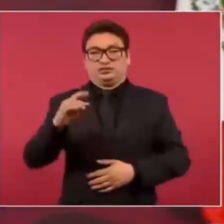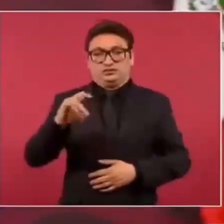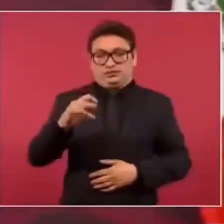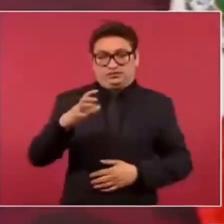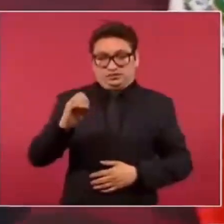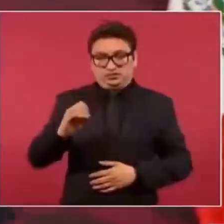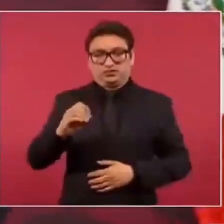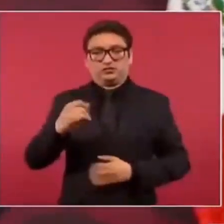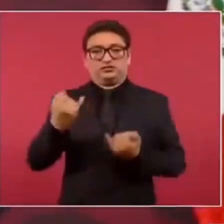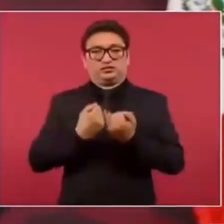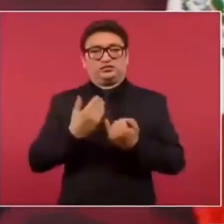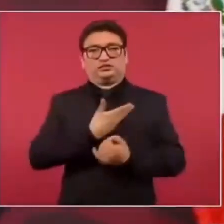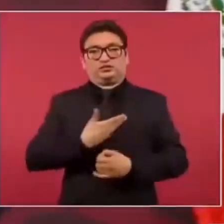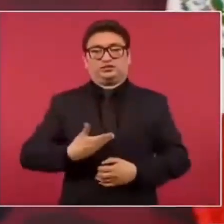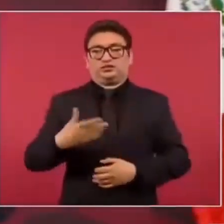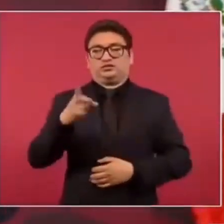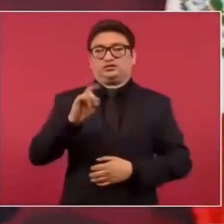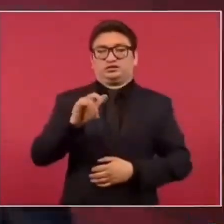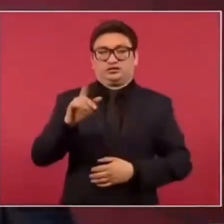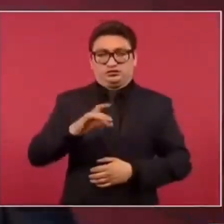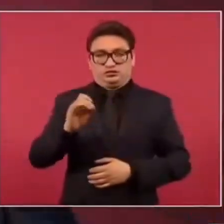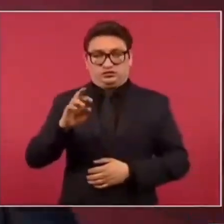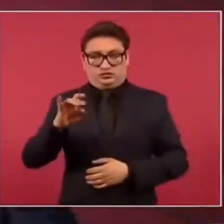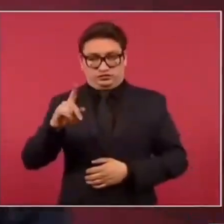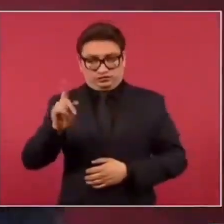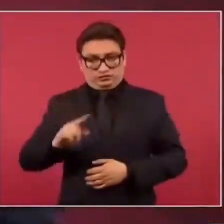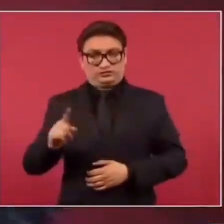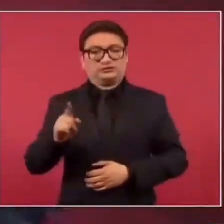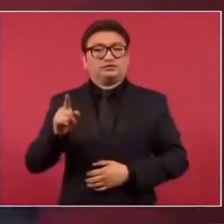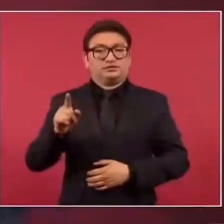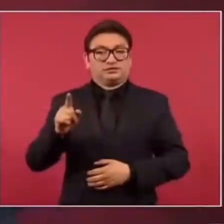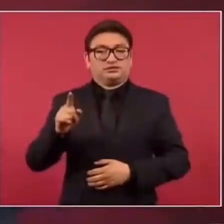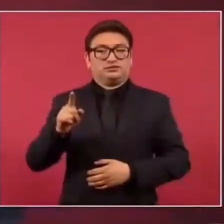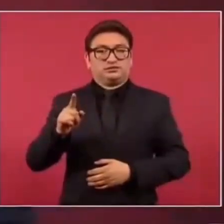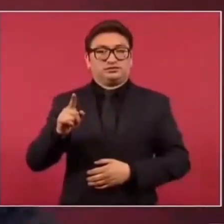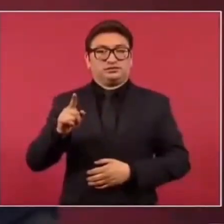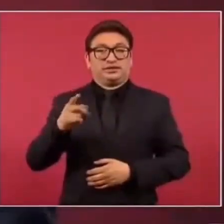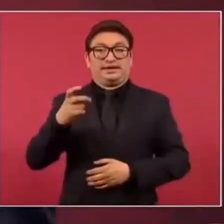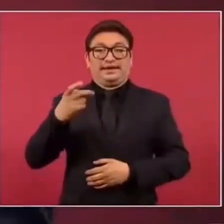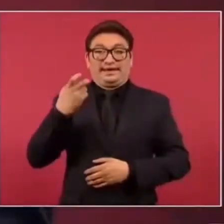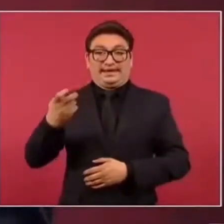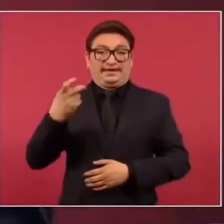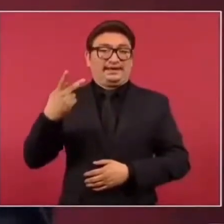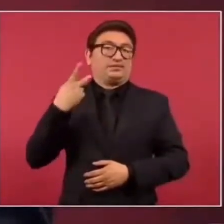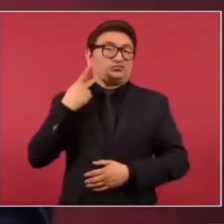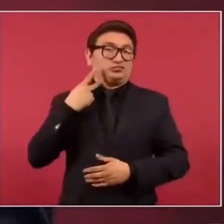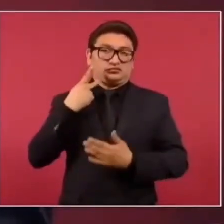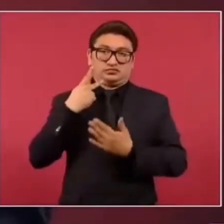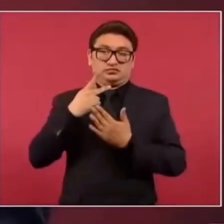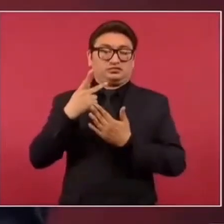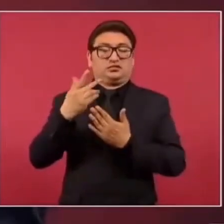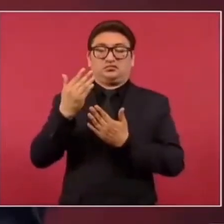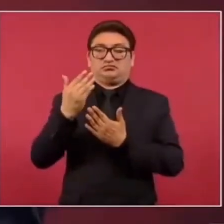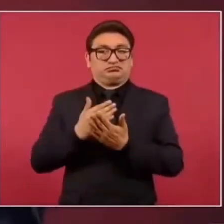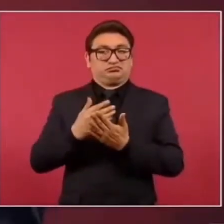con el presidente Díaz Ordaz, se da marcha atrás a esa política.